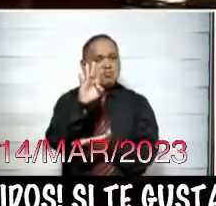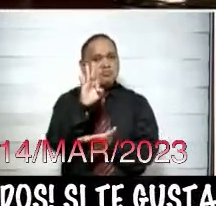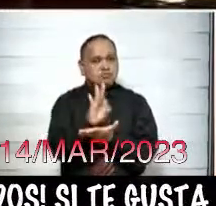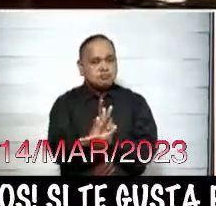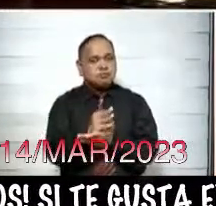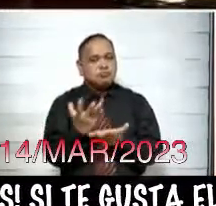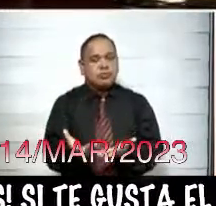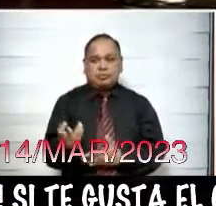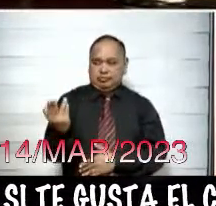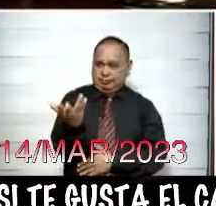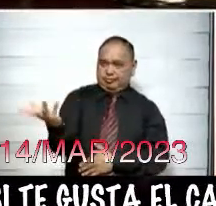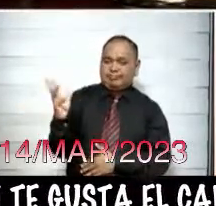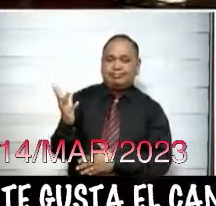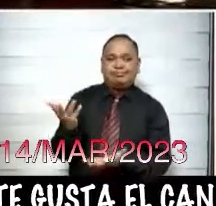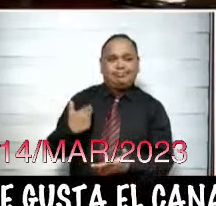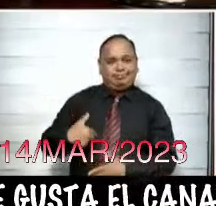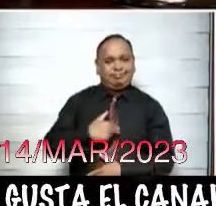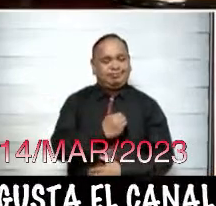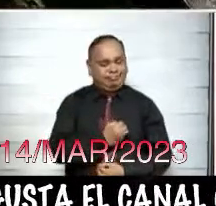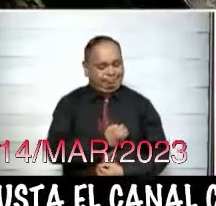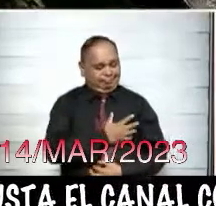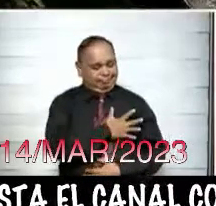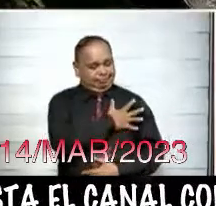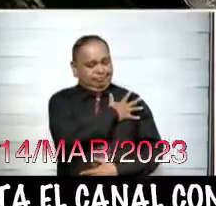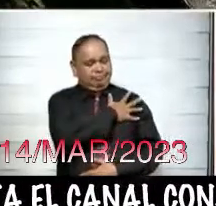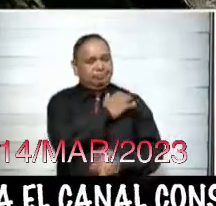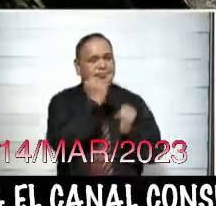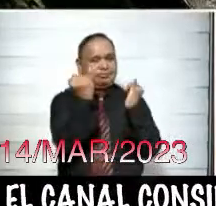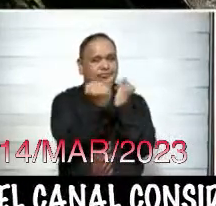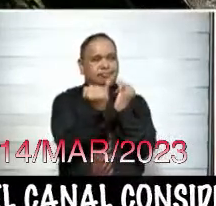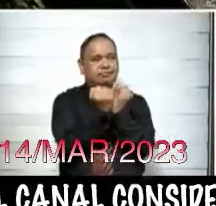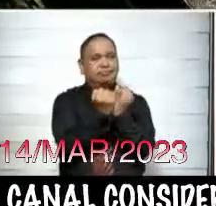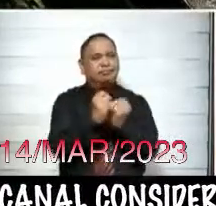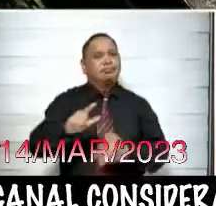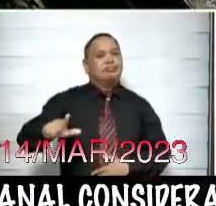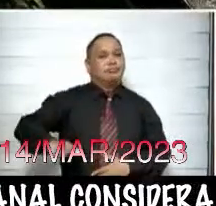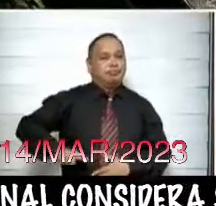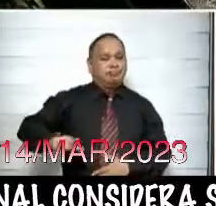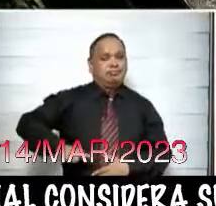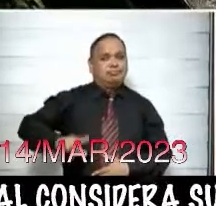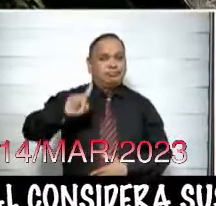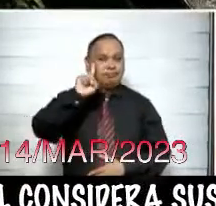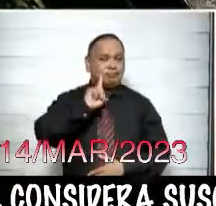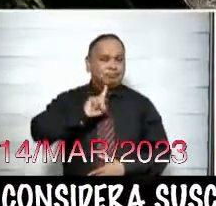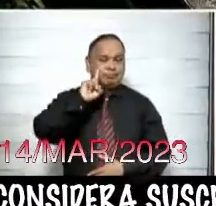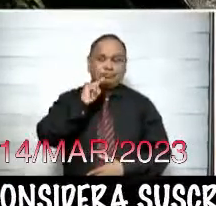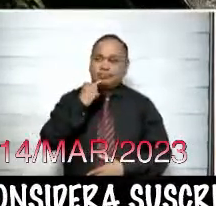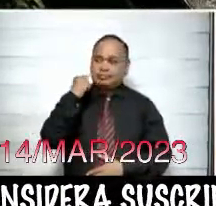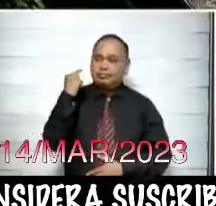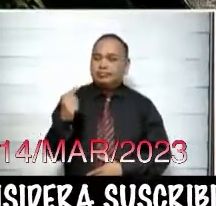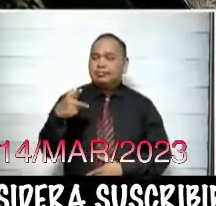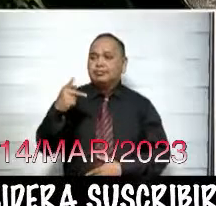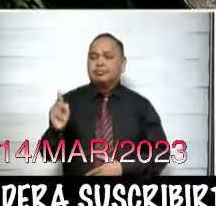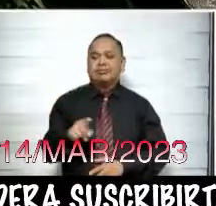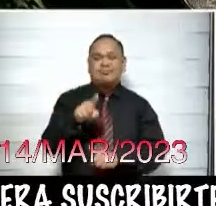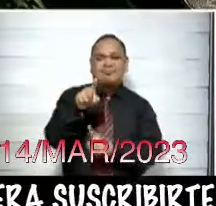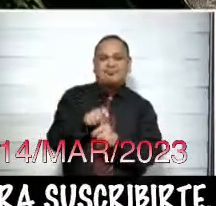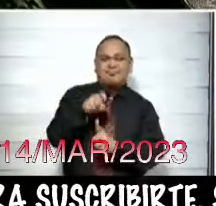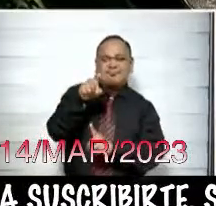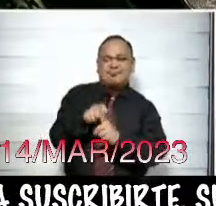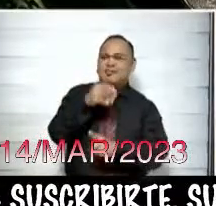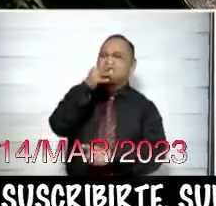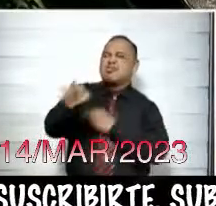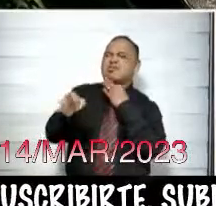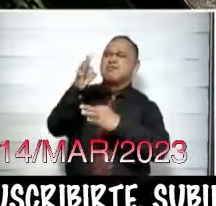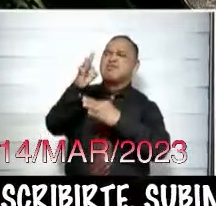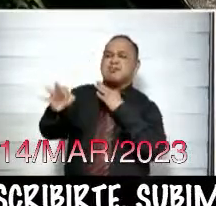esos son los que nos deben de inspirar. No, ¿no? Y además, gobernador, a los que están en ese acérrimo crítica sin fundamentos, en el insulto, pues